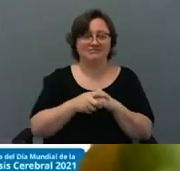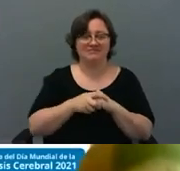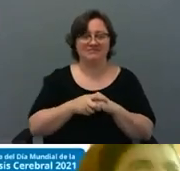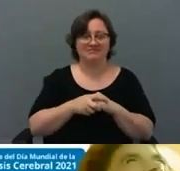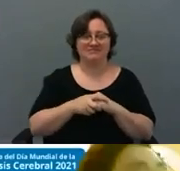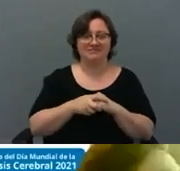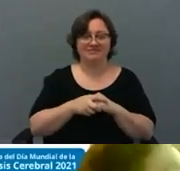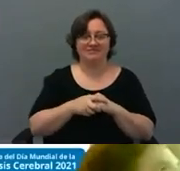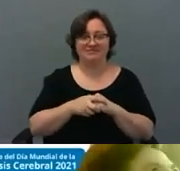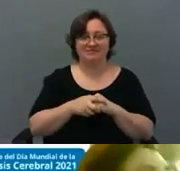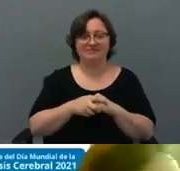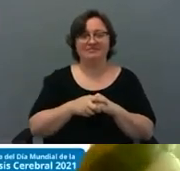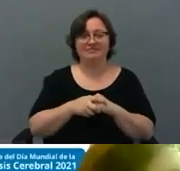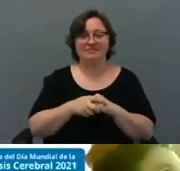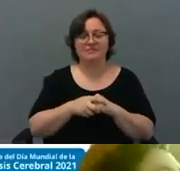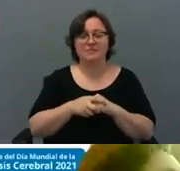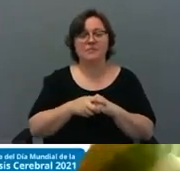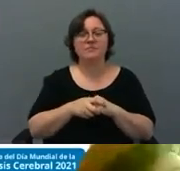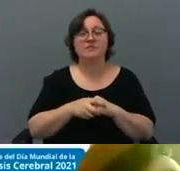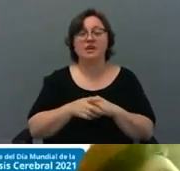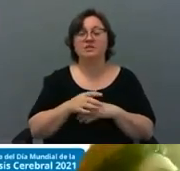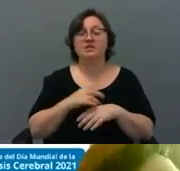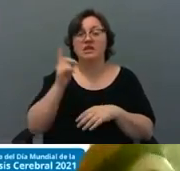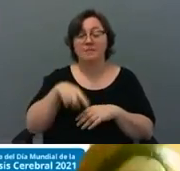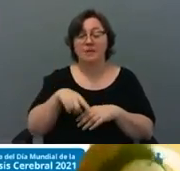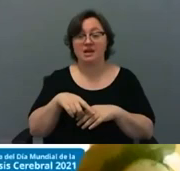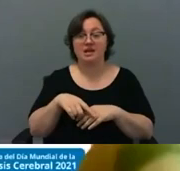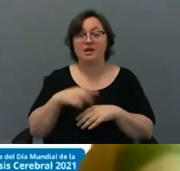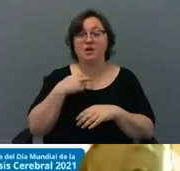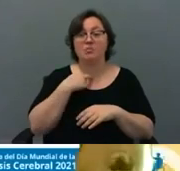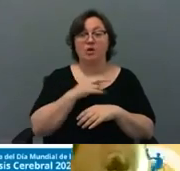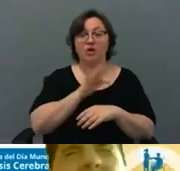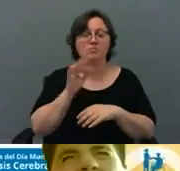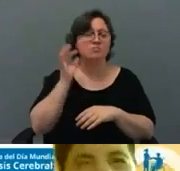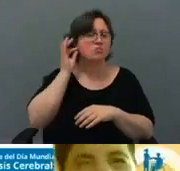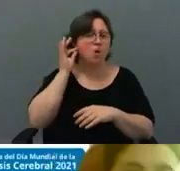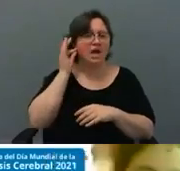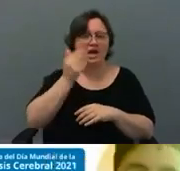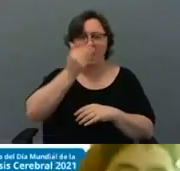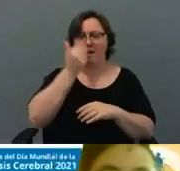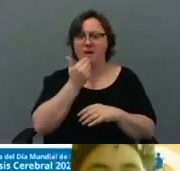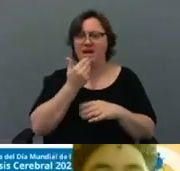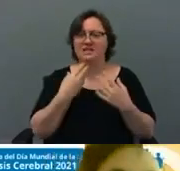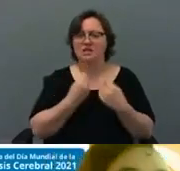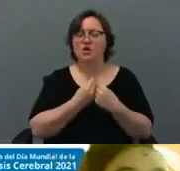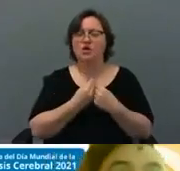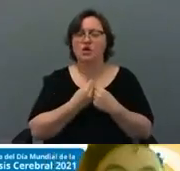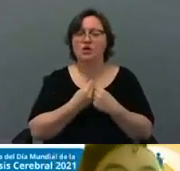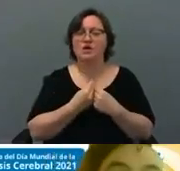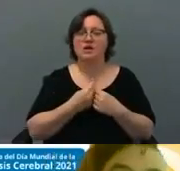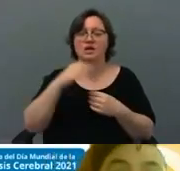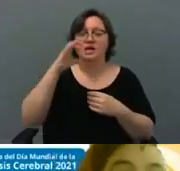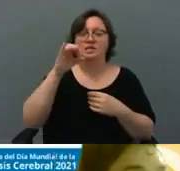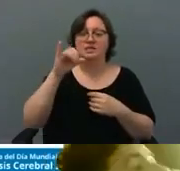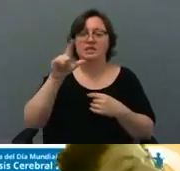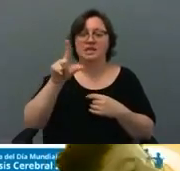Vamos a darle la posibilidad, también porque es una mujer con parálisis cerebral, a Silvia